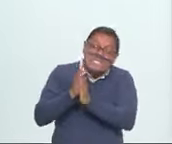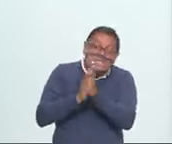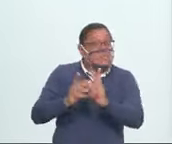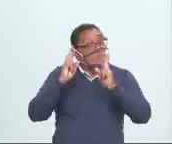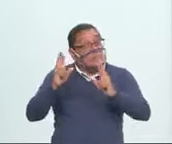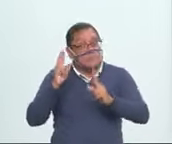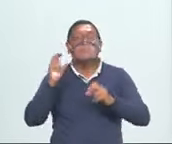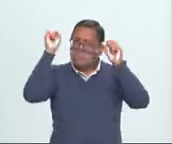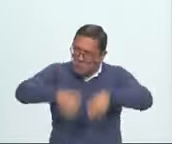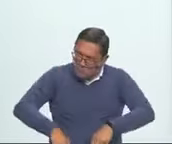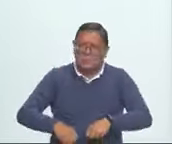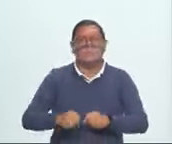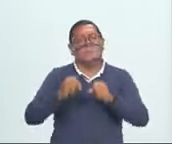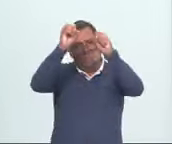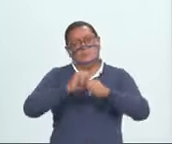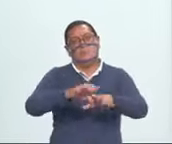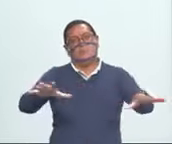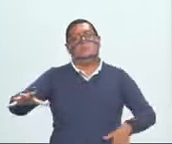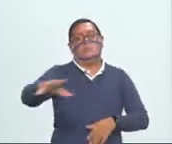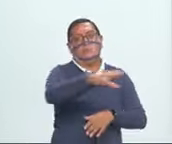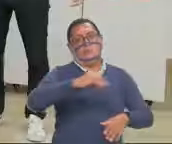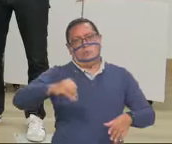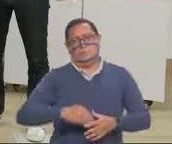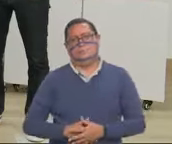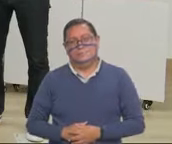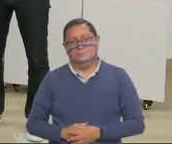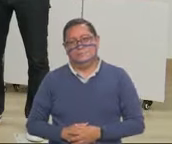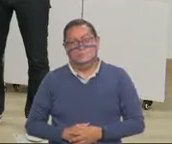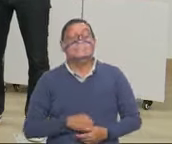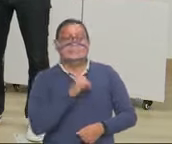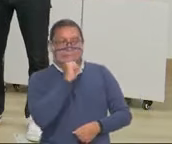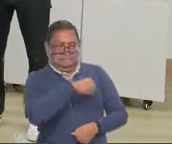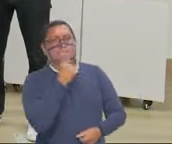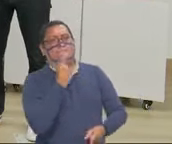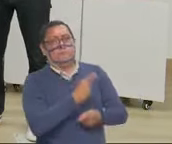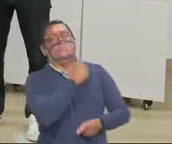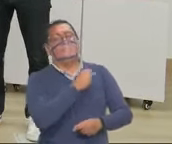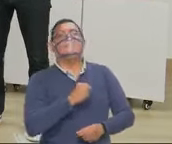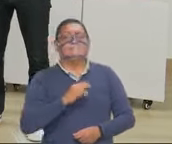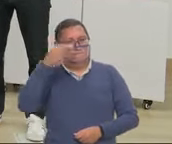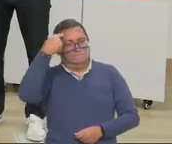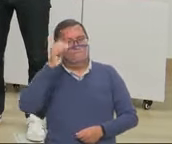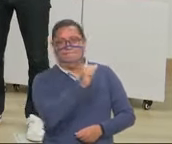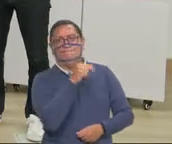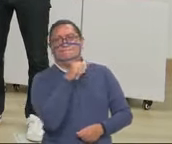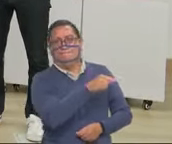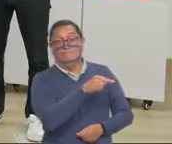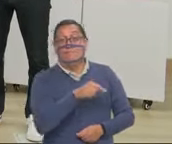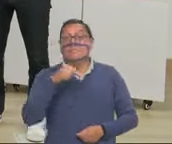queremos, podemos. Bendiciones para todos. Así es, gobernadora. Este es